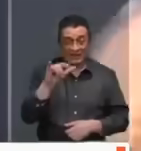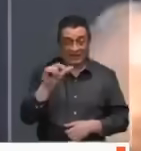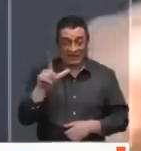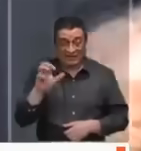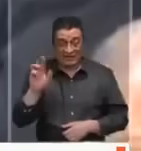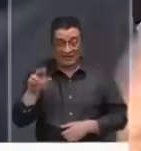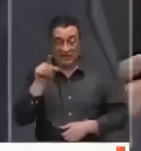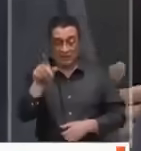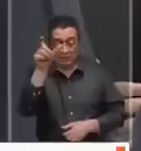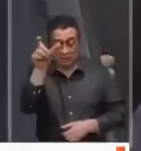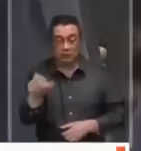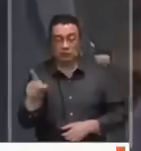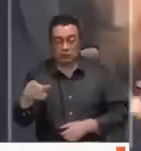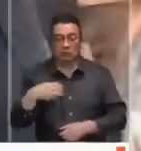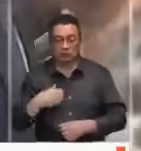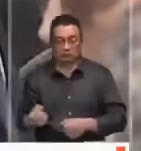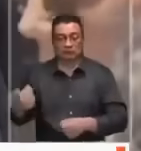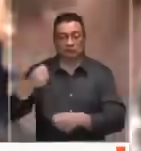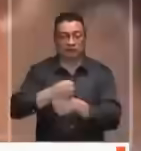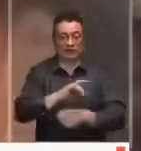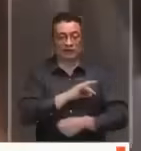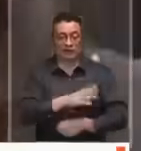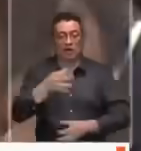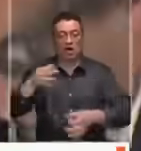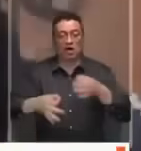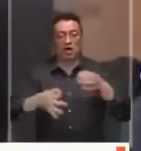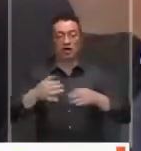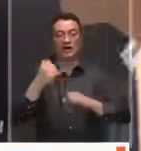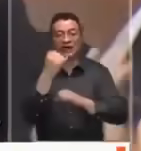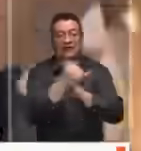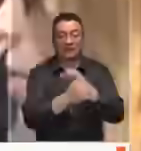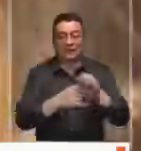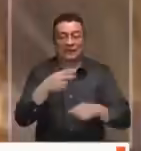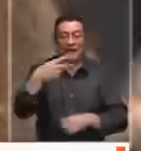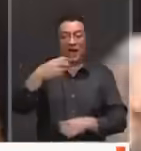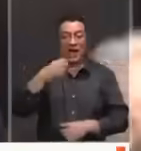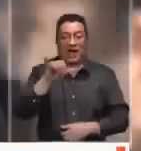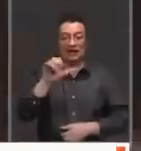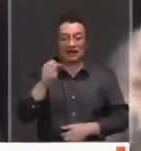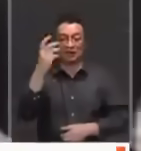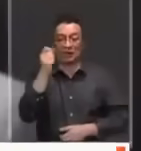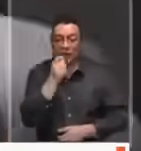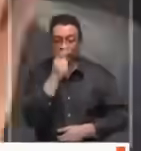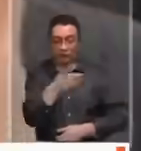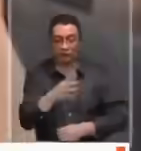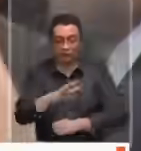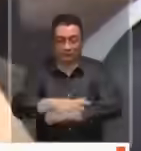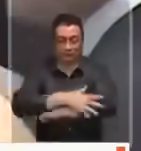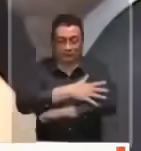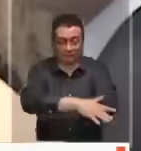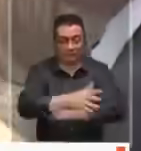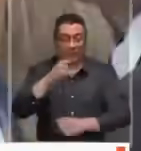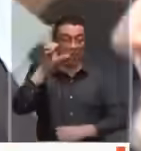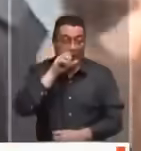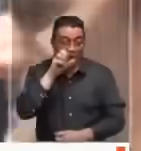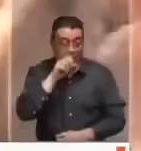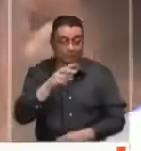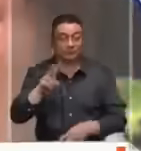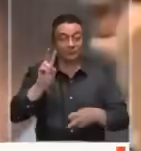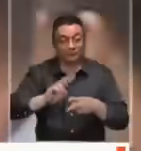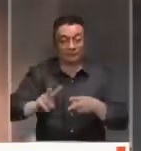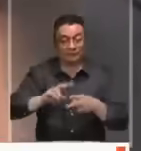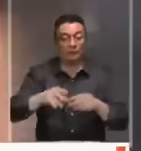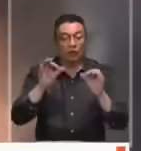que recordarlo, el agente chileno ante la Corte Internacional de Justicia de La Haya para la demanda marítima de Perú, que se resolvió justamente